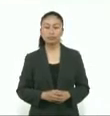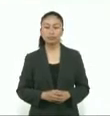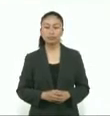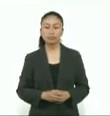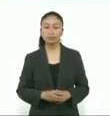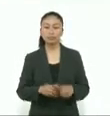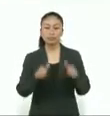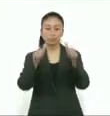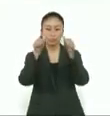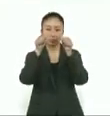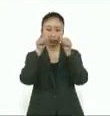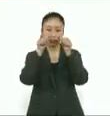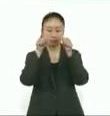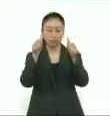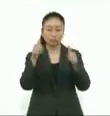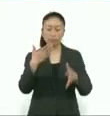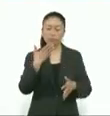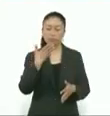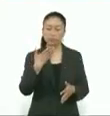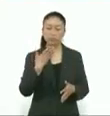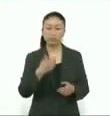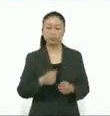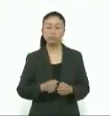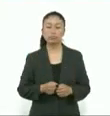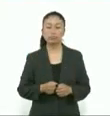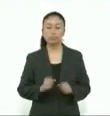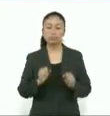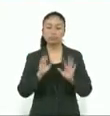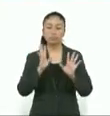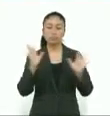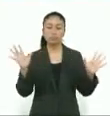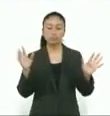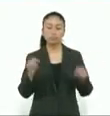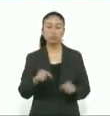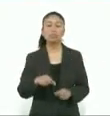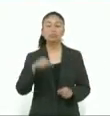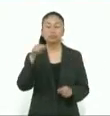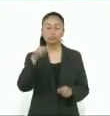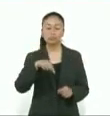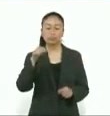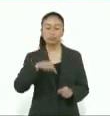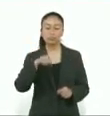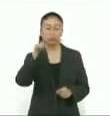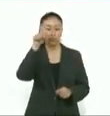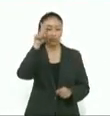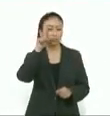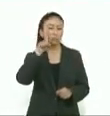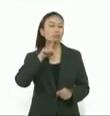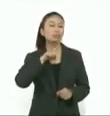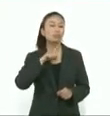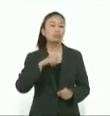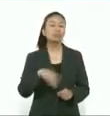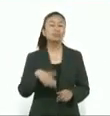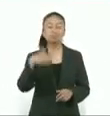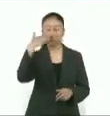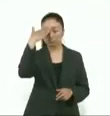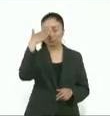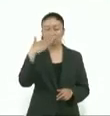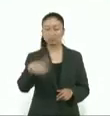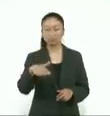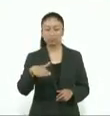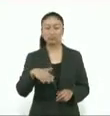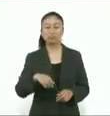que se escuche fuerte. Aquí hay mujeres que estamos convencidas, defendemos